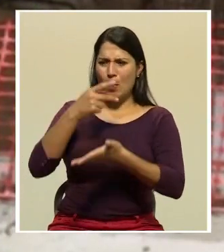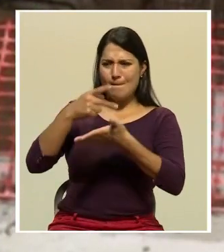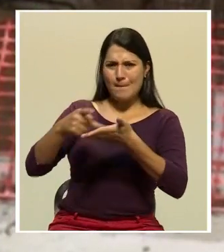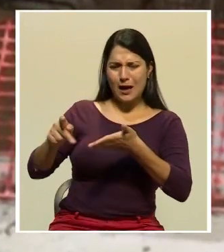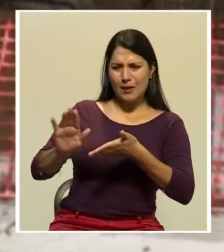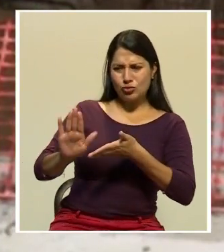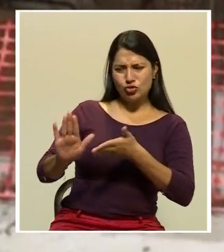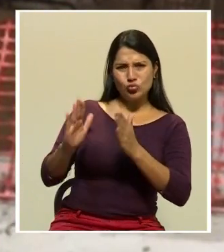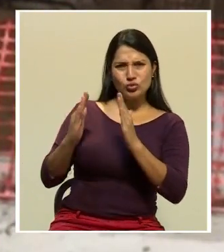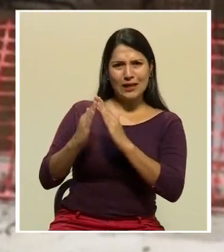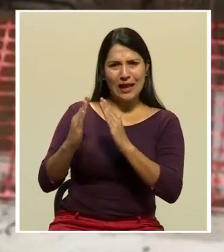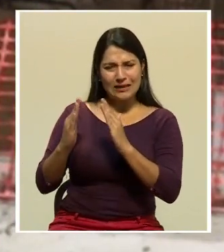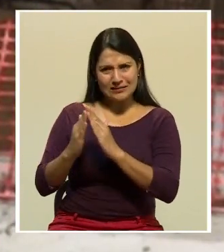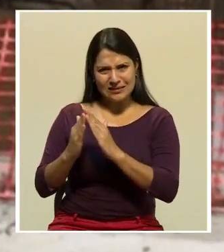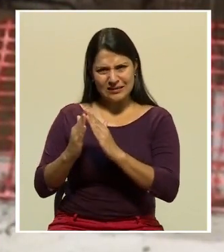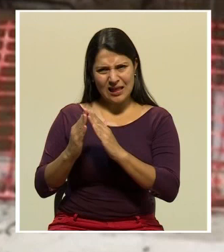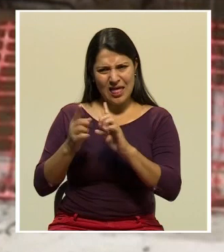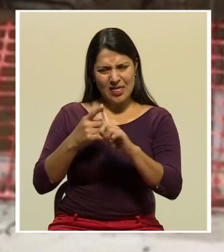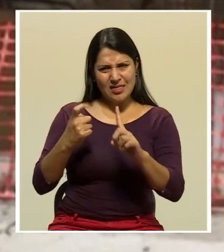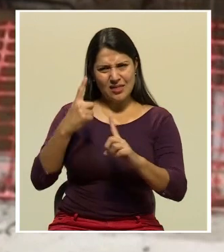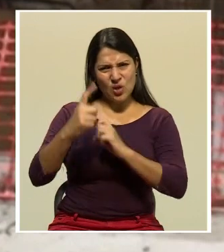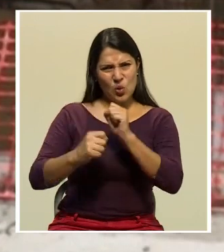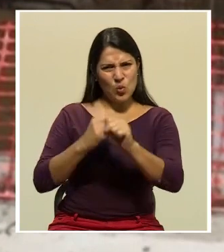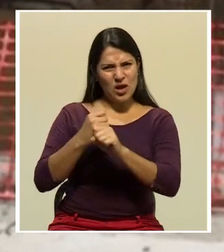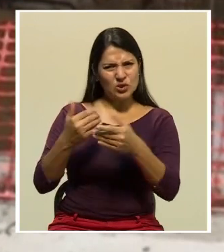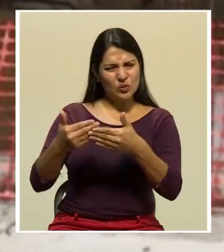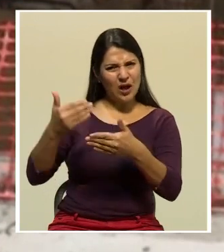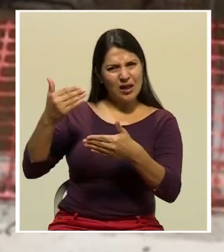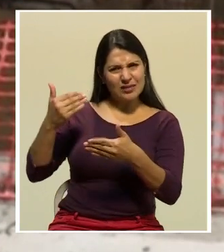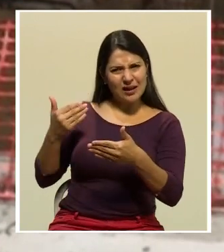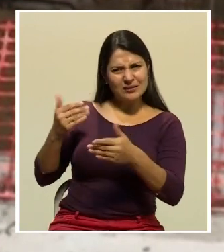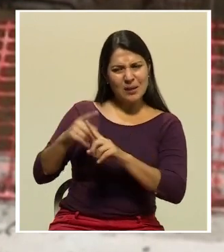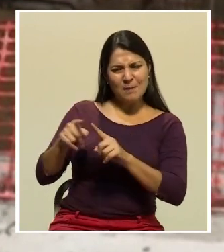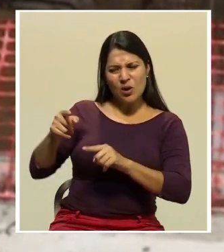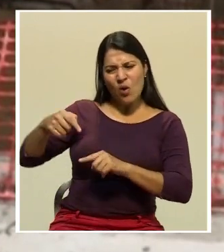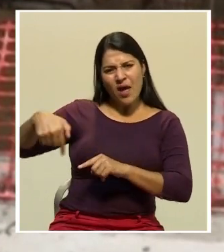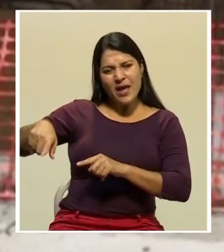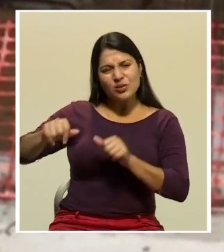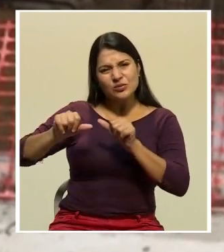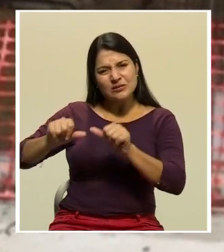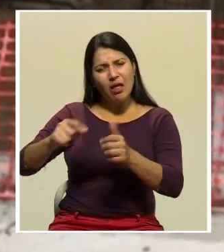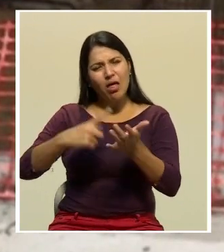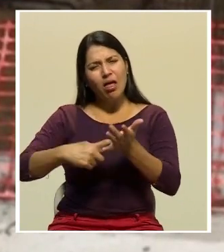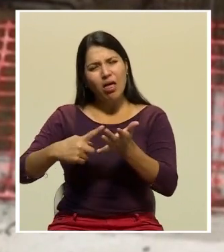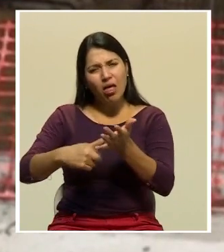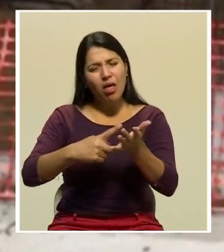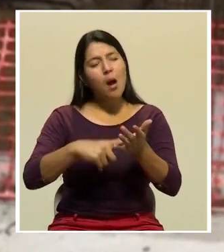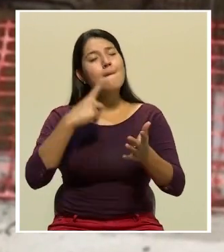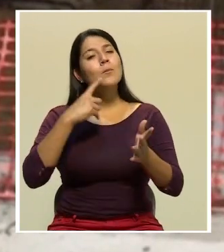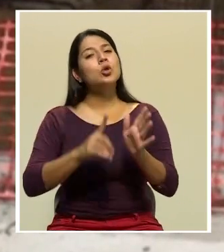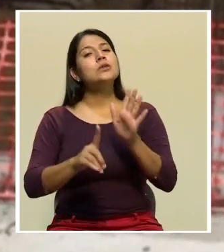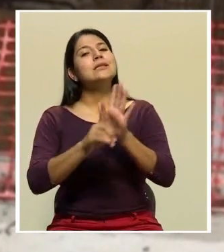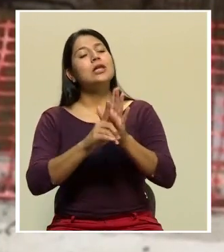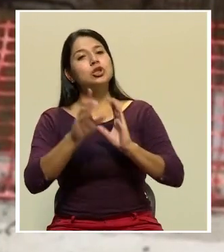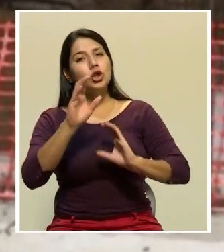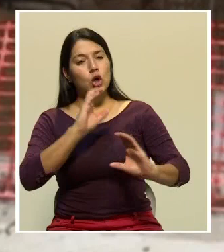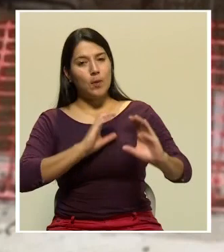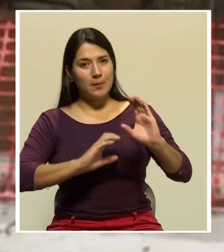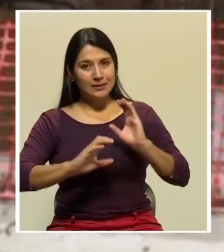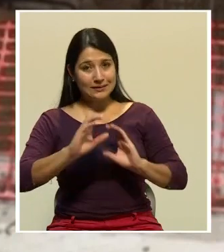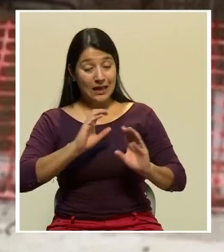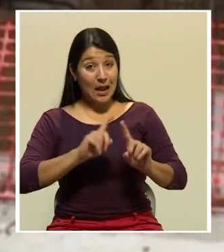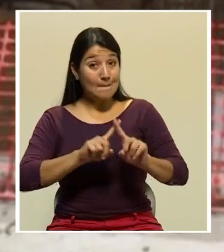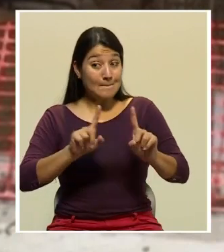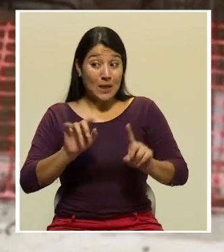pero hay una discusión sobre derechos comerciales. Pero eso solamente se puede dilucidar en el